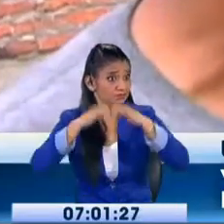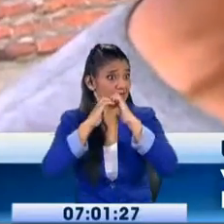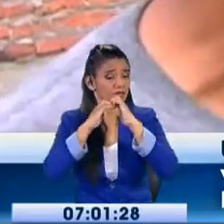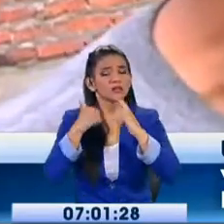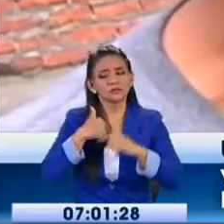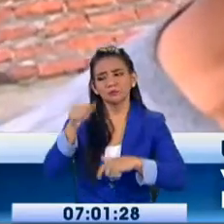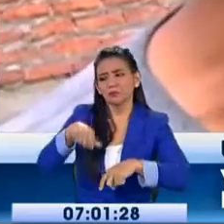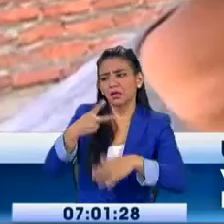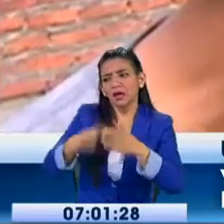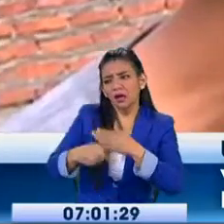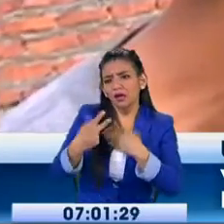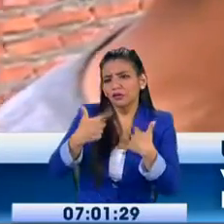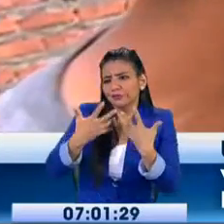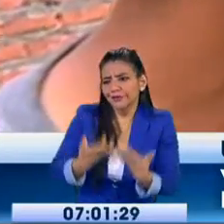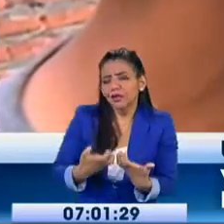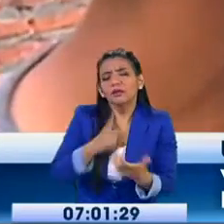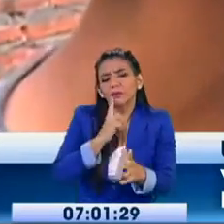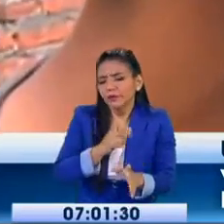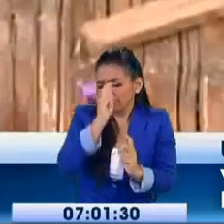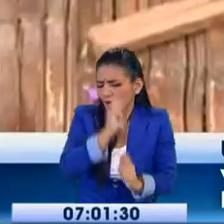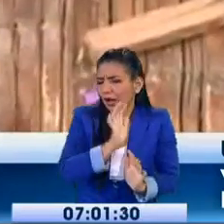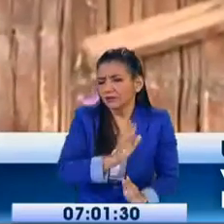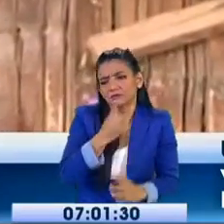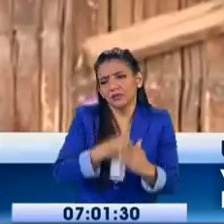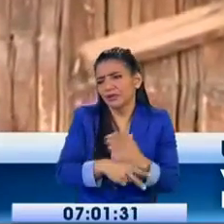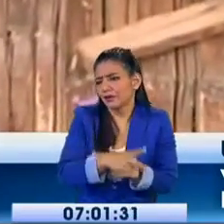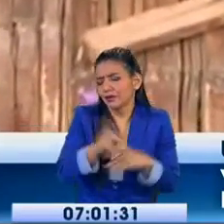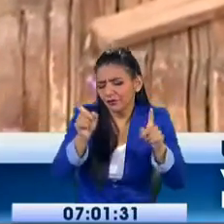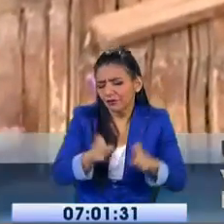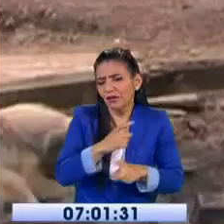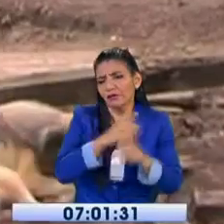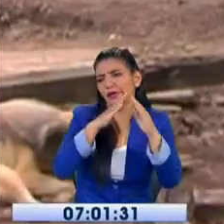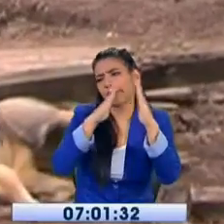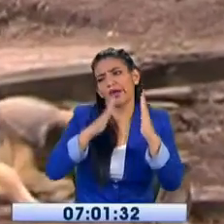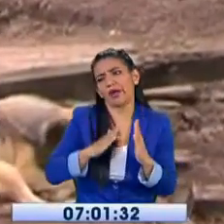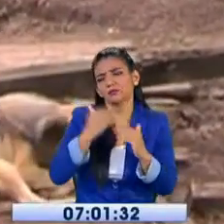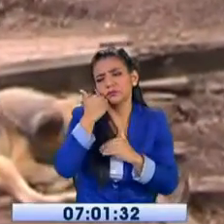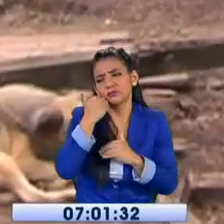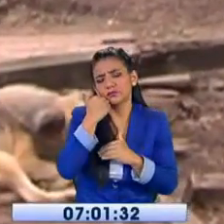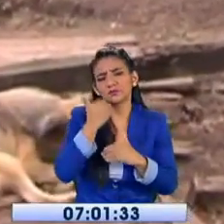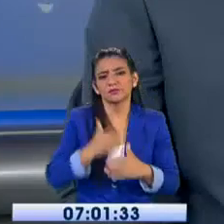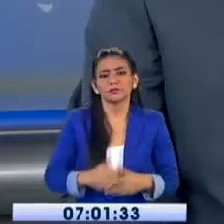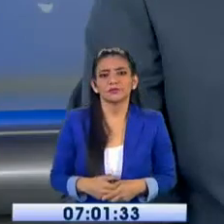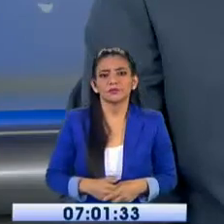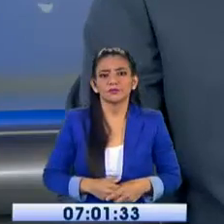dale el que ella se merece. Informó Lorena Vaque.